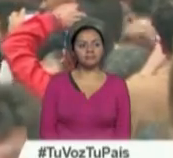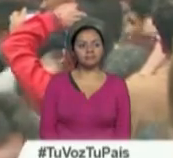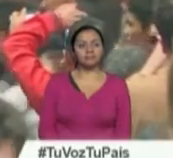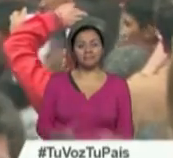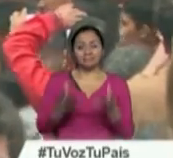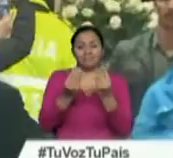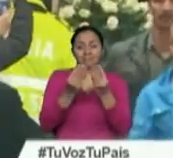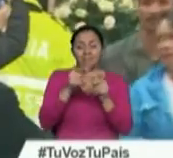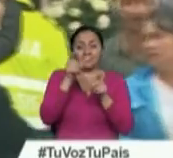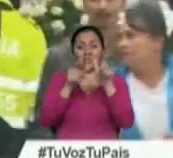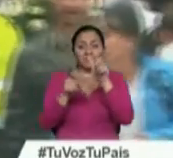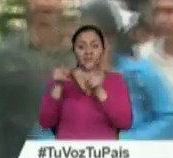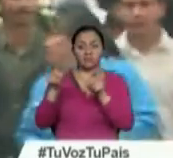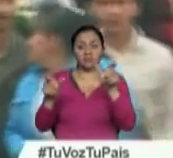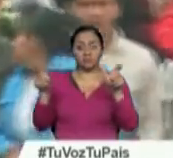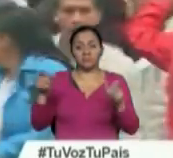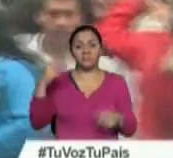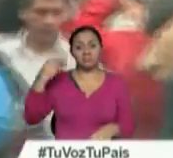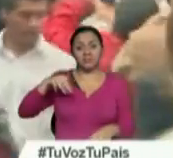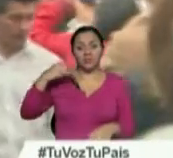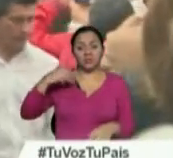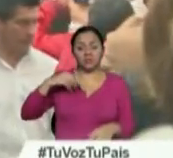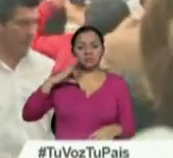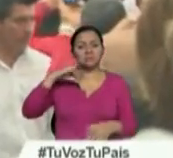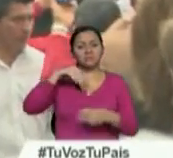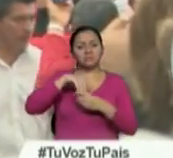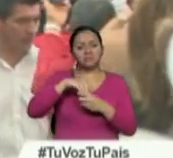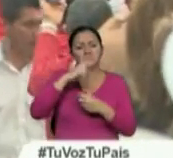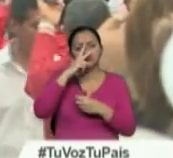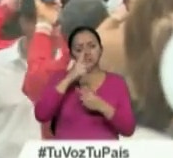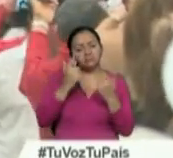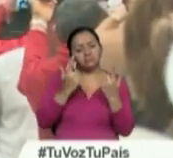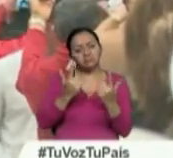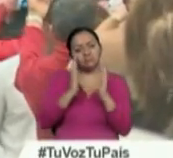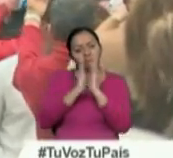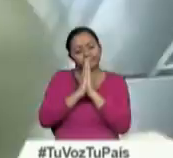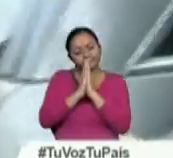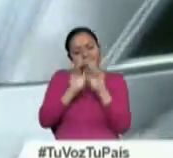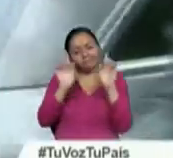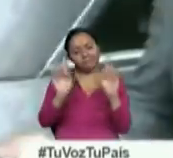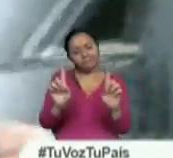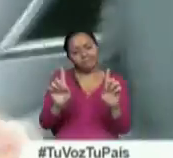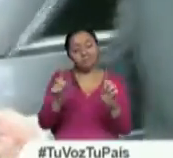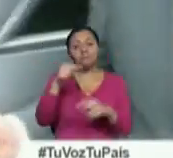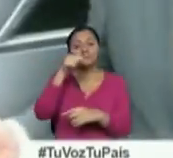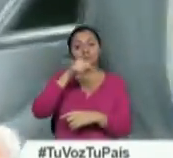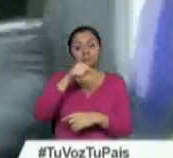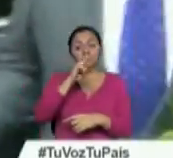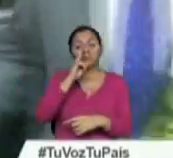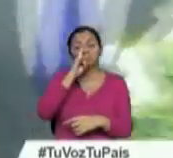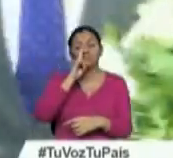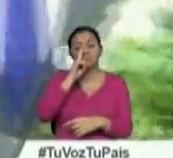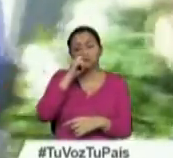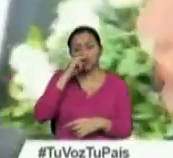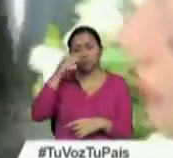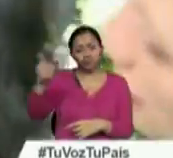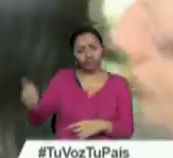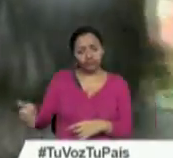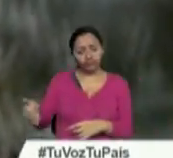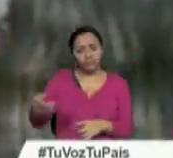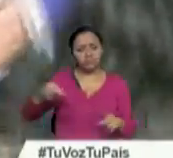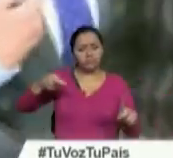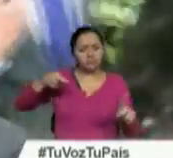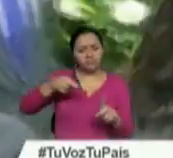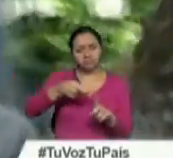Decenas de personas acompañaron el miércoles al cortejo fúnebre de Juliana Zamboní, la niña indígena de 7 años violada y asesinada en